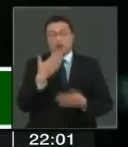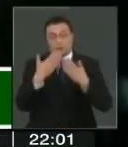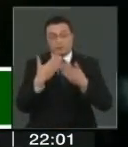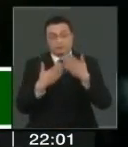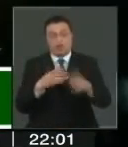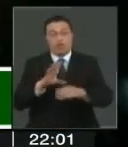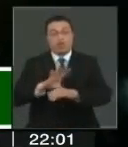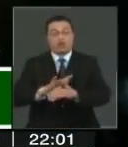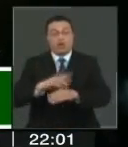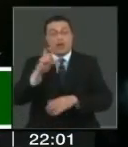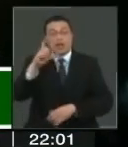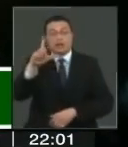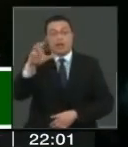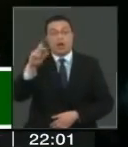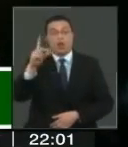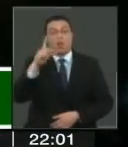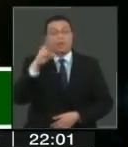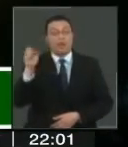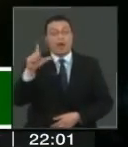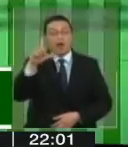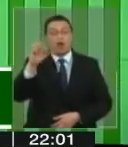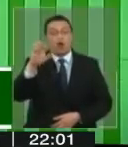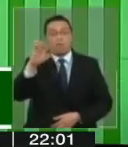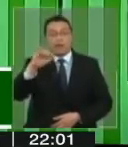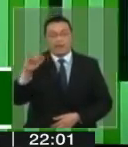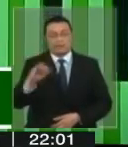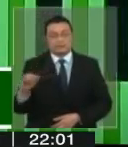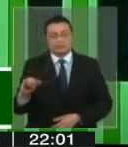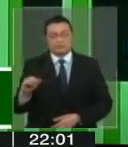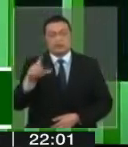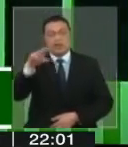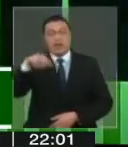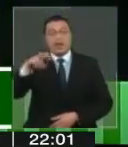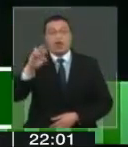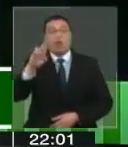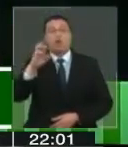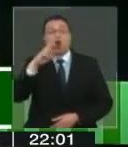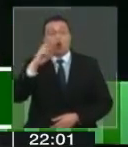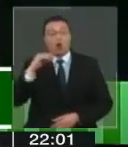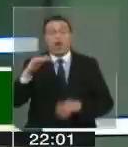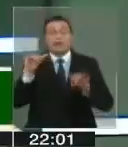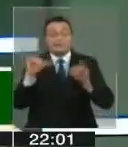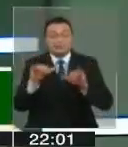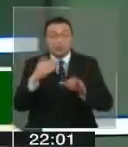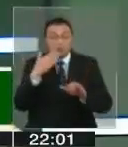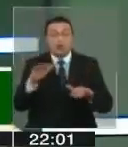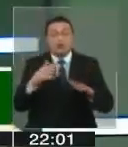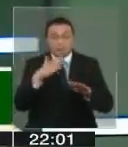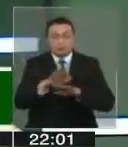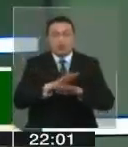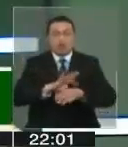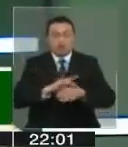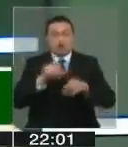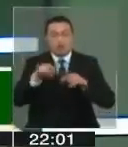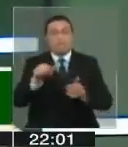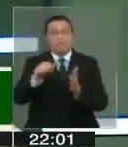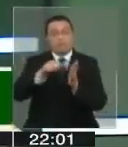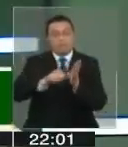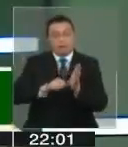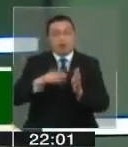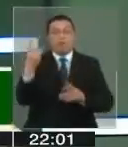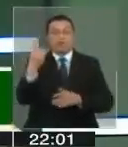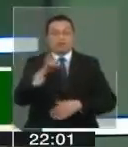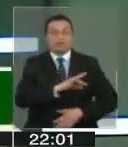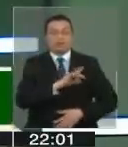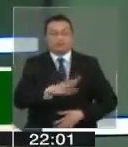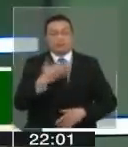también con la doctora Claudia López. Muchas gracias por acompañarnos. Hola. Neuróloga, pediatra del Hospital San Borja Arriarán, médico cirujano en la Universidad de